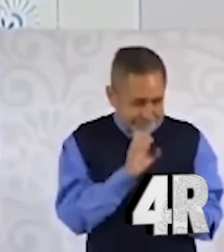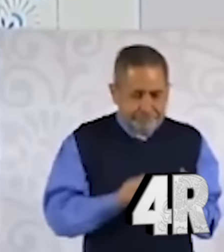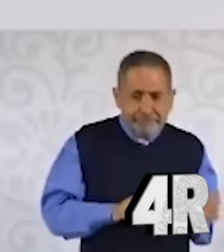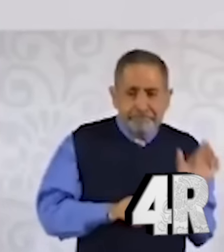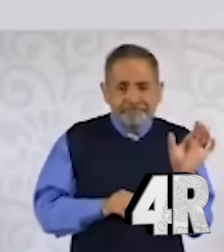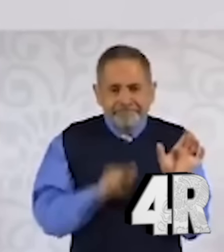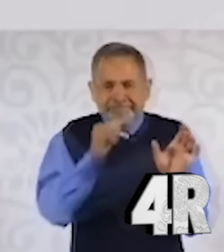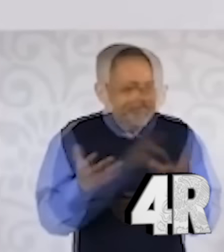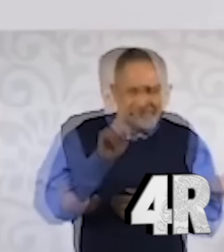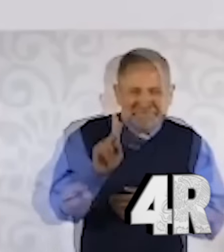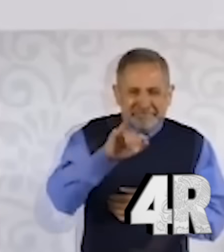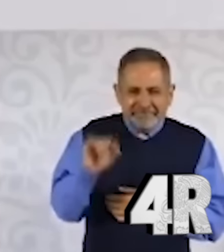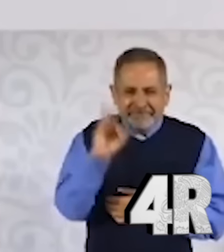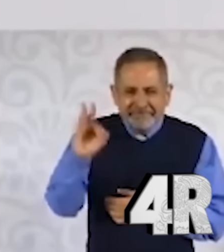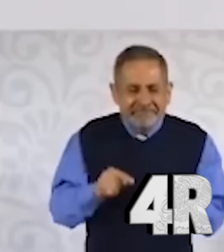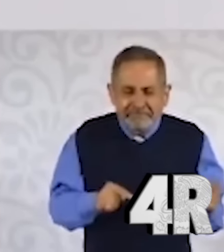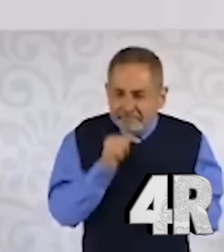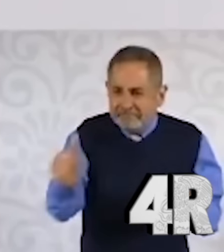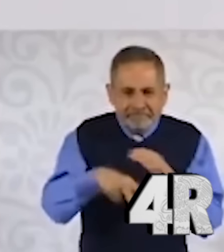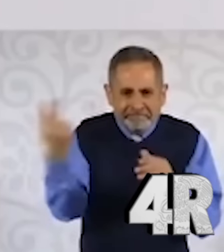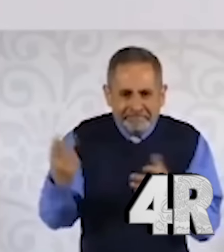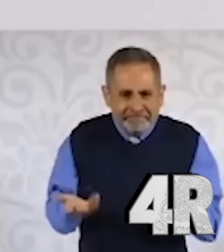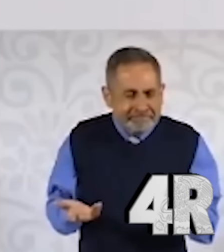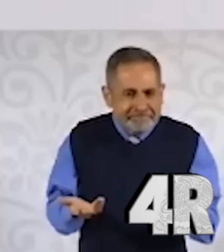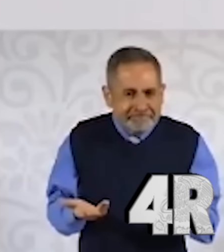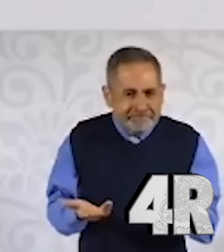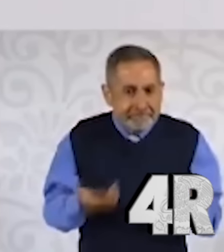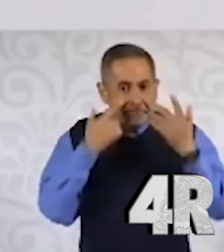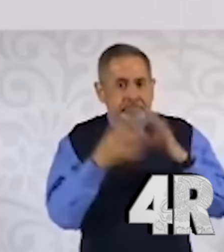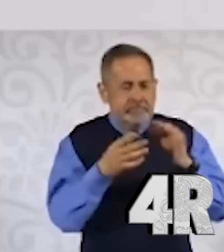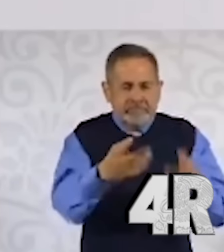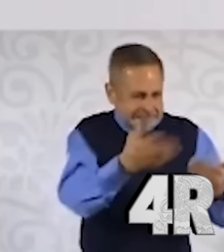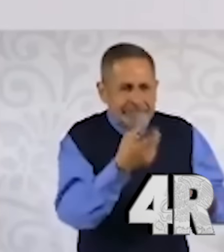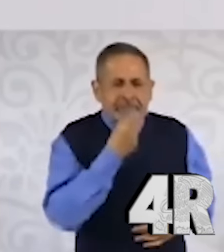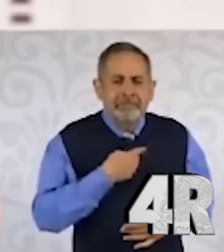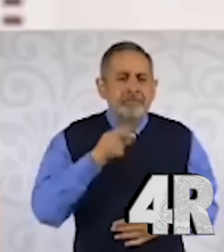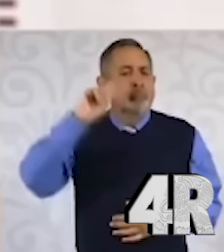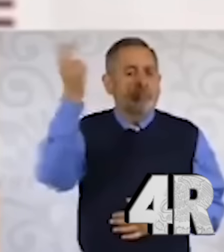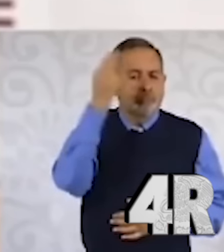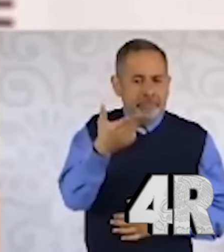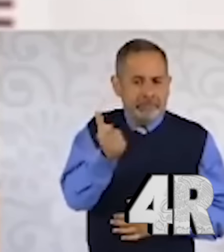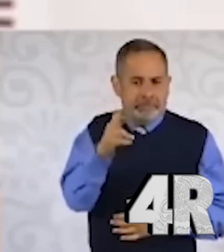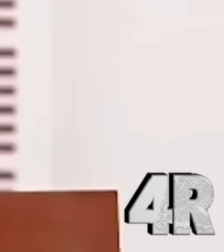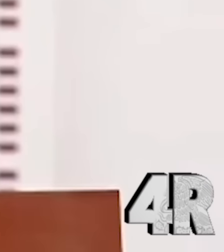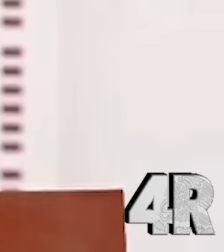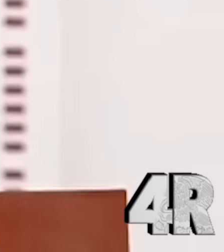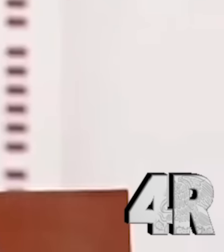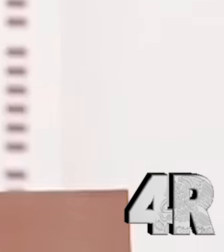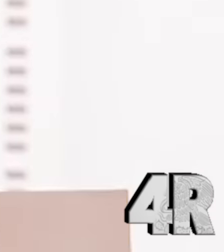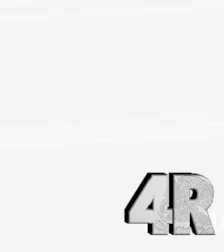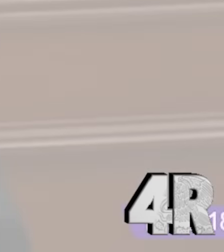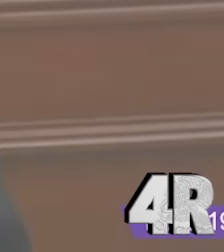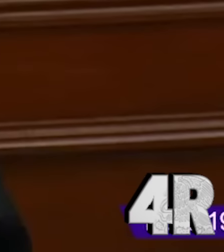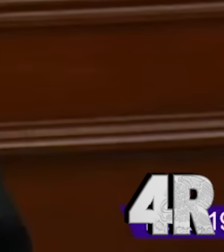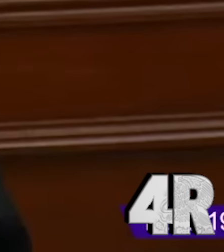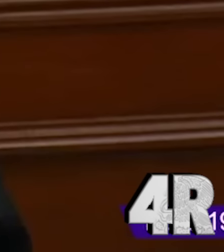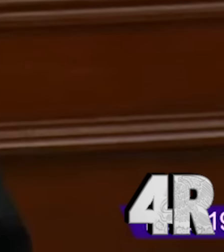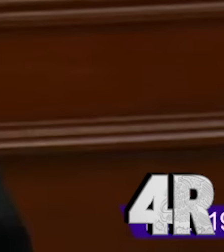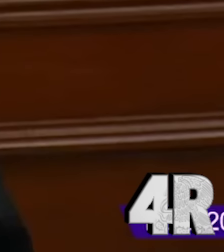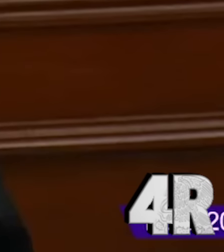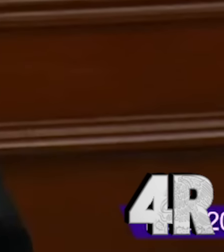o sea del poder judicial este a ver que Harvard nos diga qué opina de de que el QR no se abrió Y pues